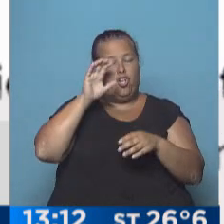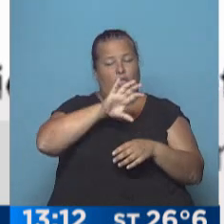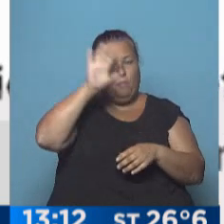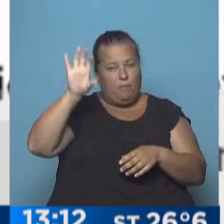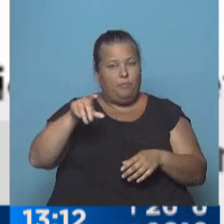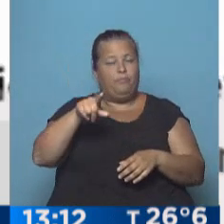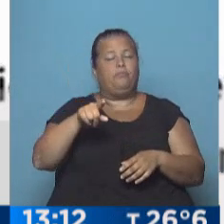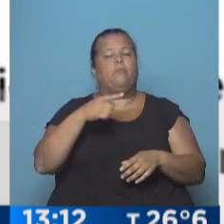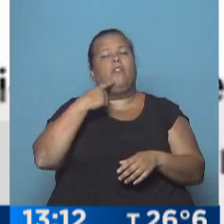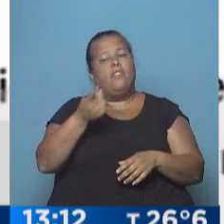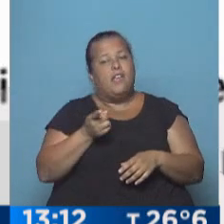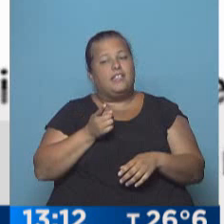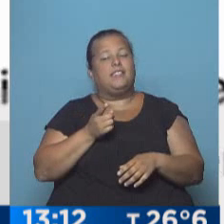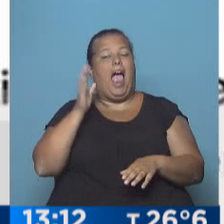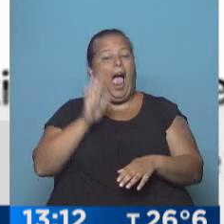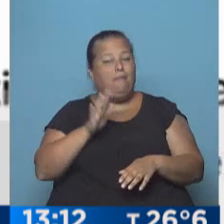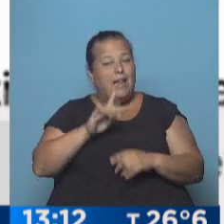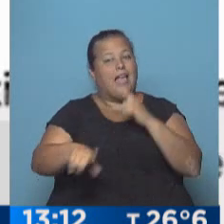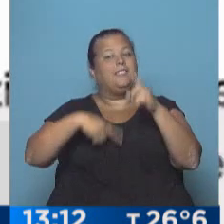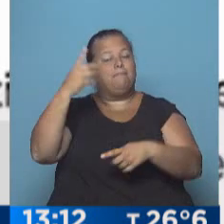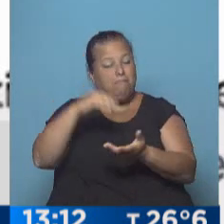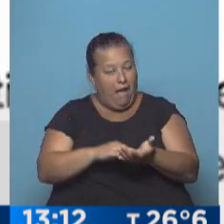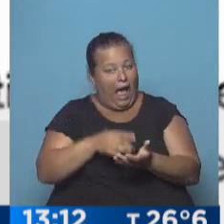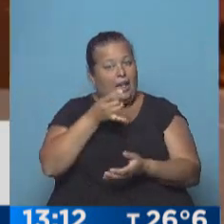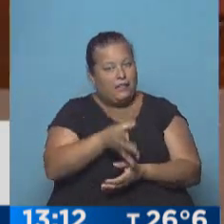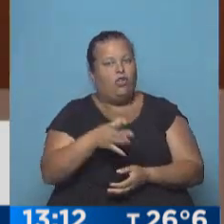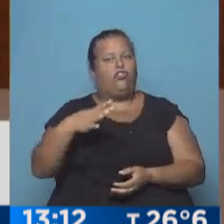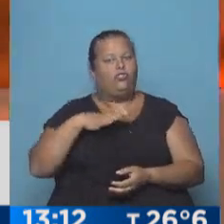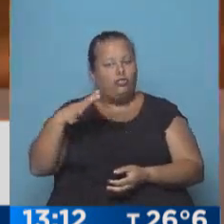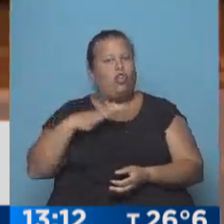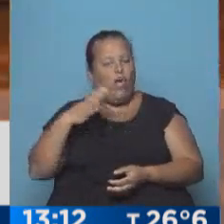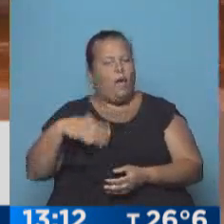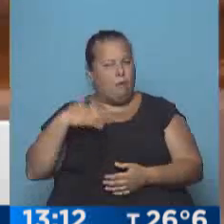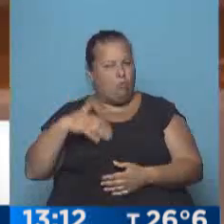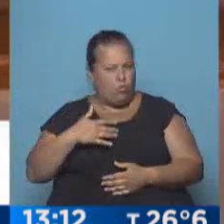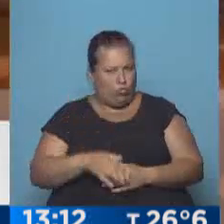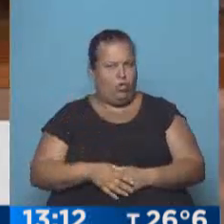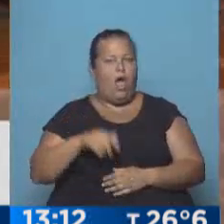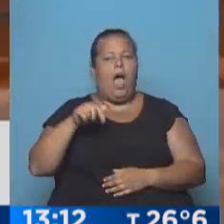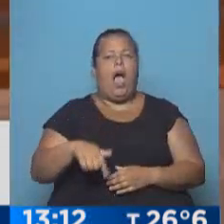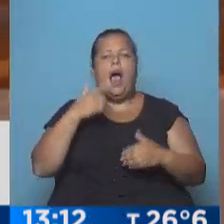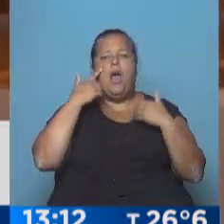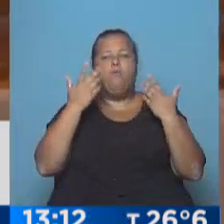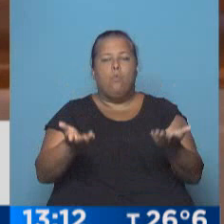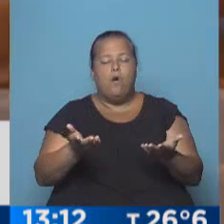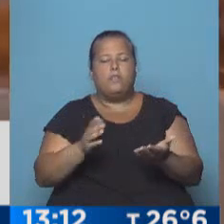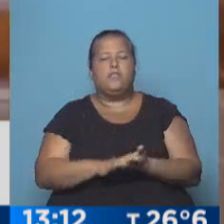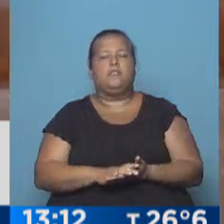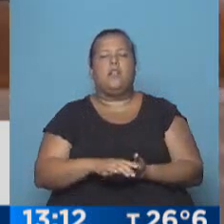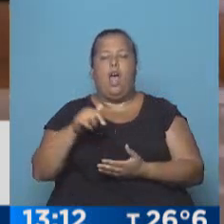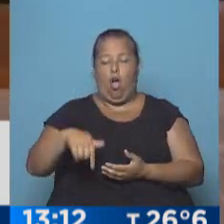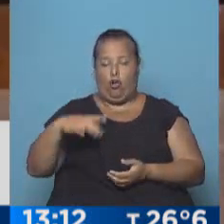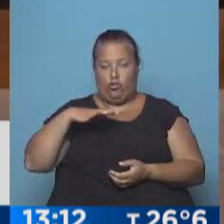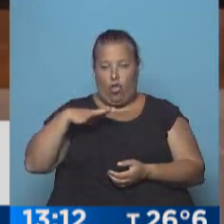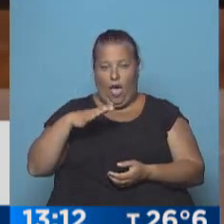Bernard Cazeneuve, indicó que la amenaza de otros atentados sigue siendo elevada. Y vamos a ver lo que reflejan todavía hoy, luego